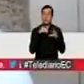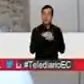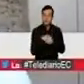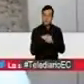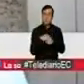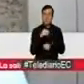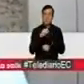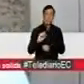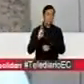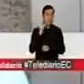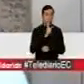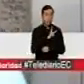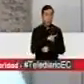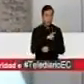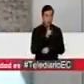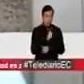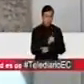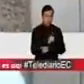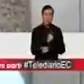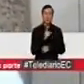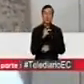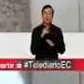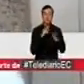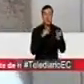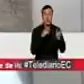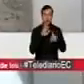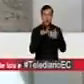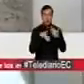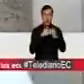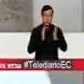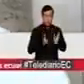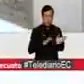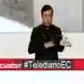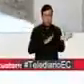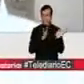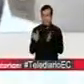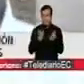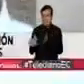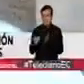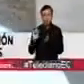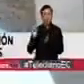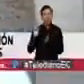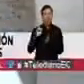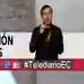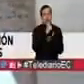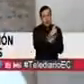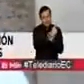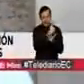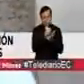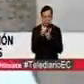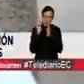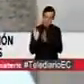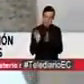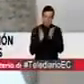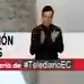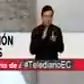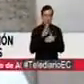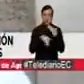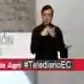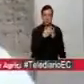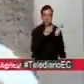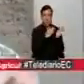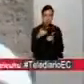en terrenos unipersonales, no en fosas comunes. El día de hoy se ha dispuesto que todos los Campos Santos